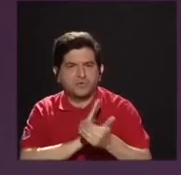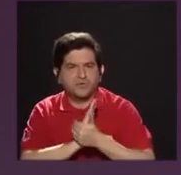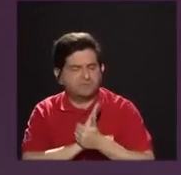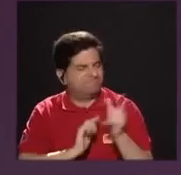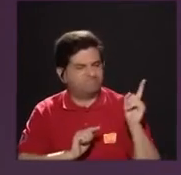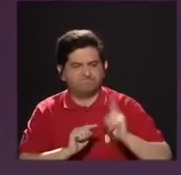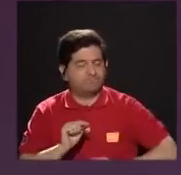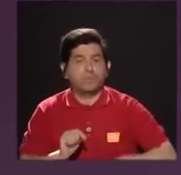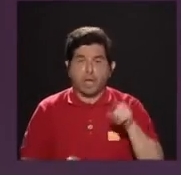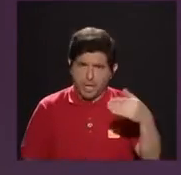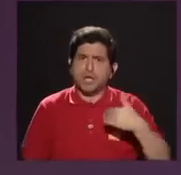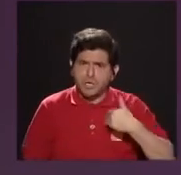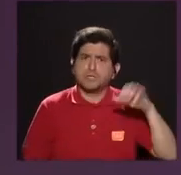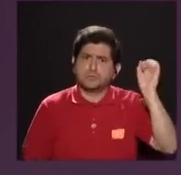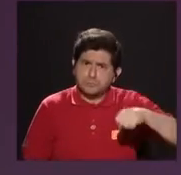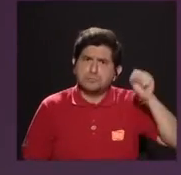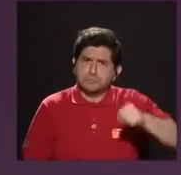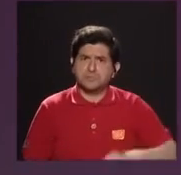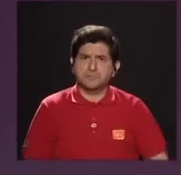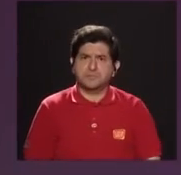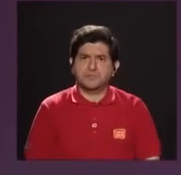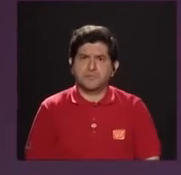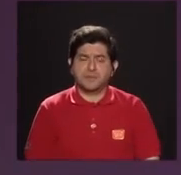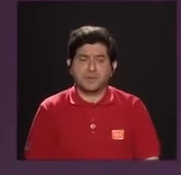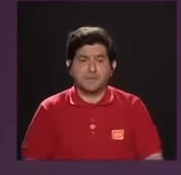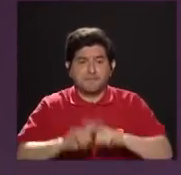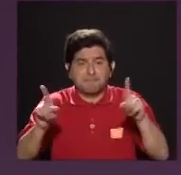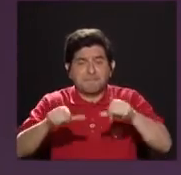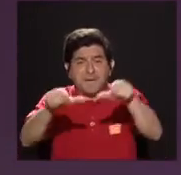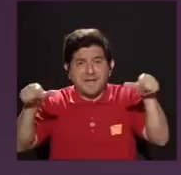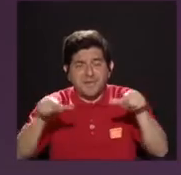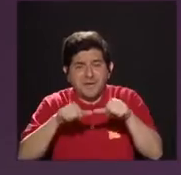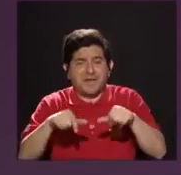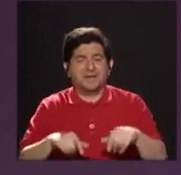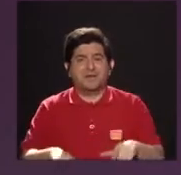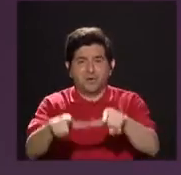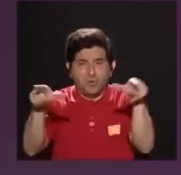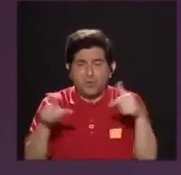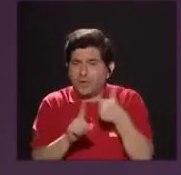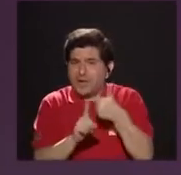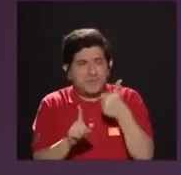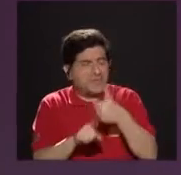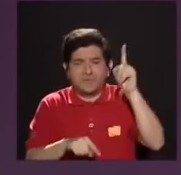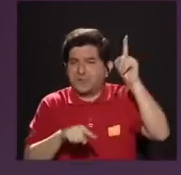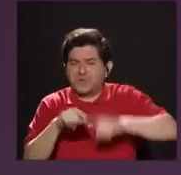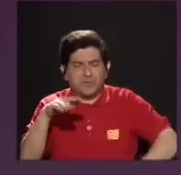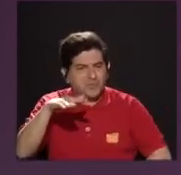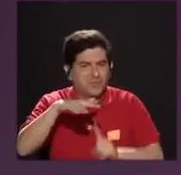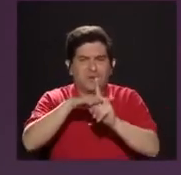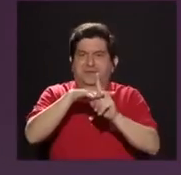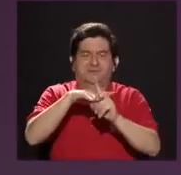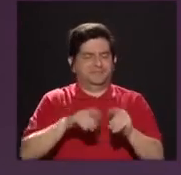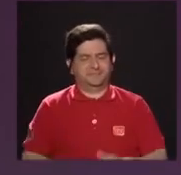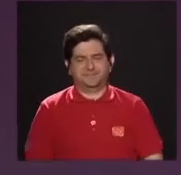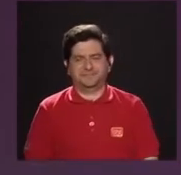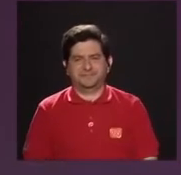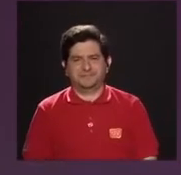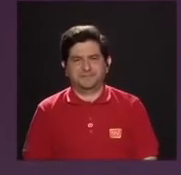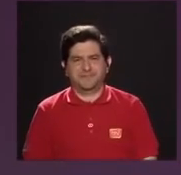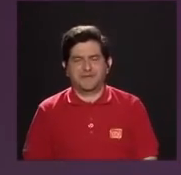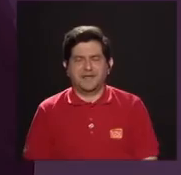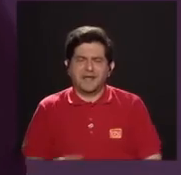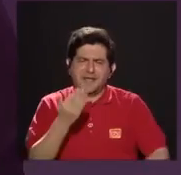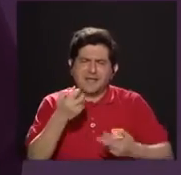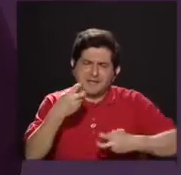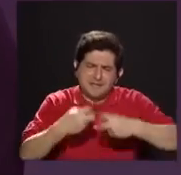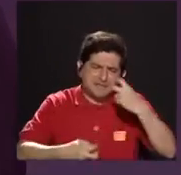que de sobra las tienen, en esas áreas de lo local, y entonces no se vuelven tan visibles como pero lo pueden ser. Muchos de los